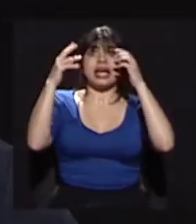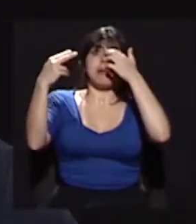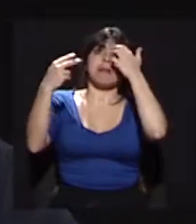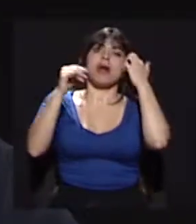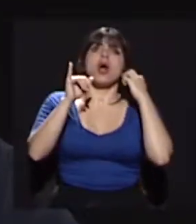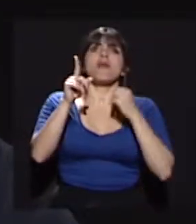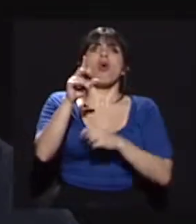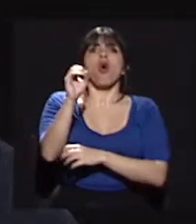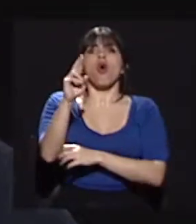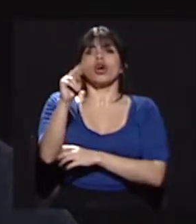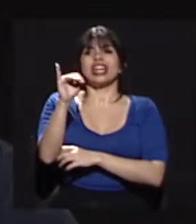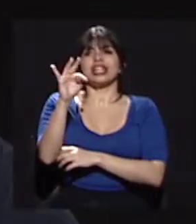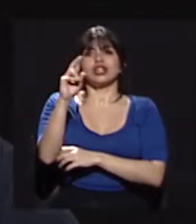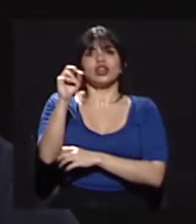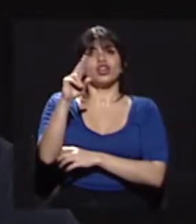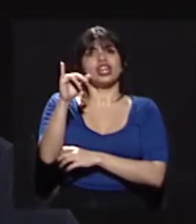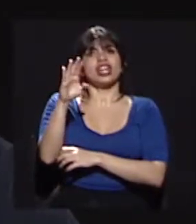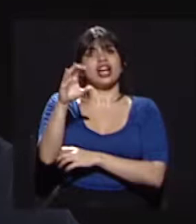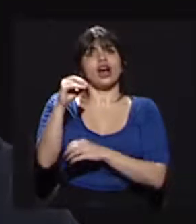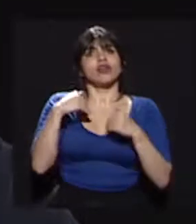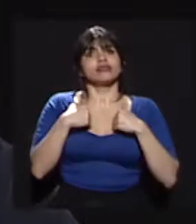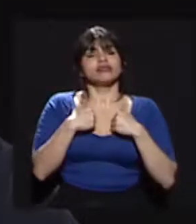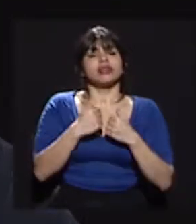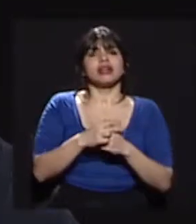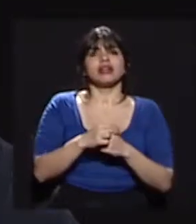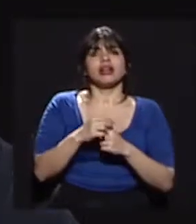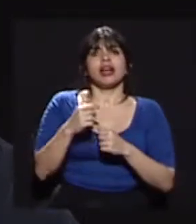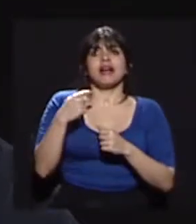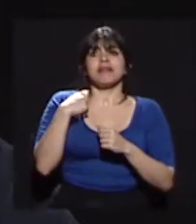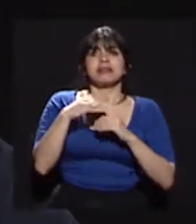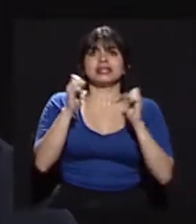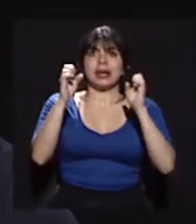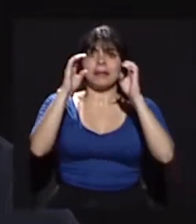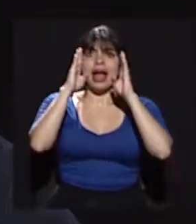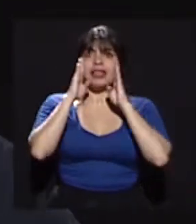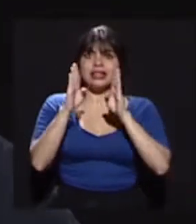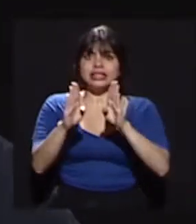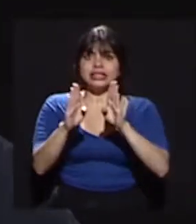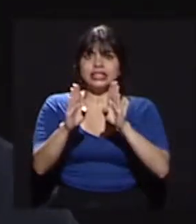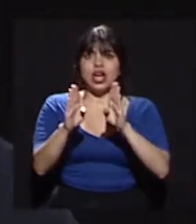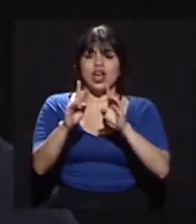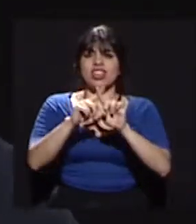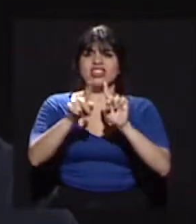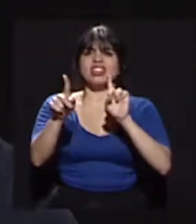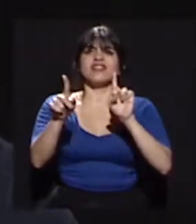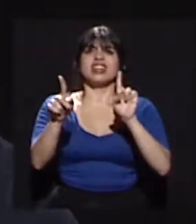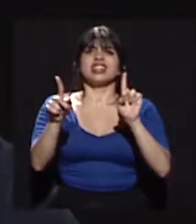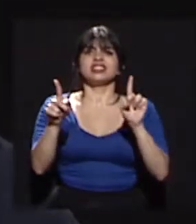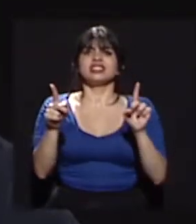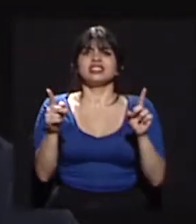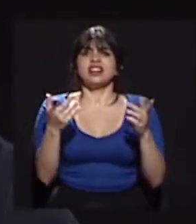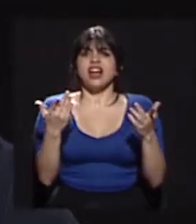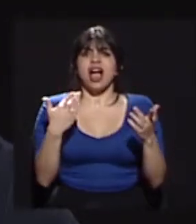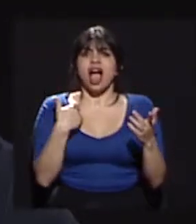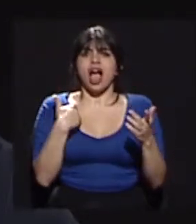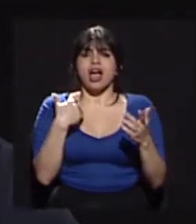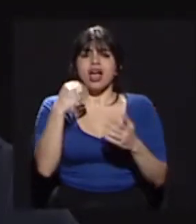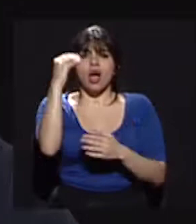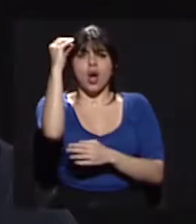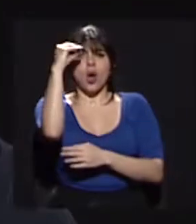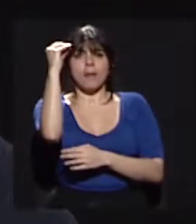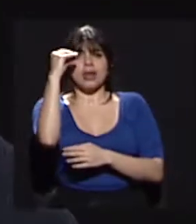como un ornitorrinco a mí me ha llamado mucho la atención la diferencia que hay en la opinión